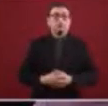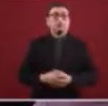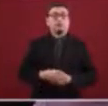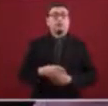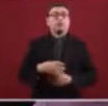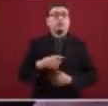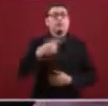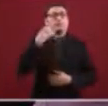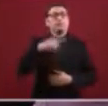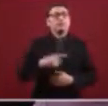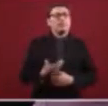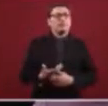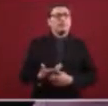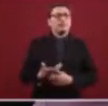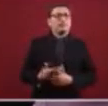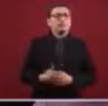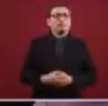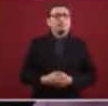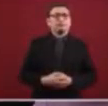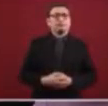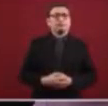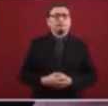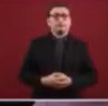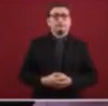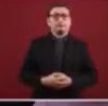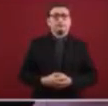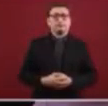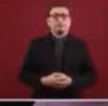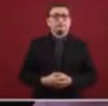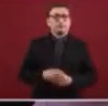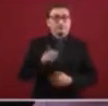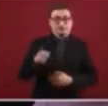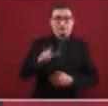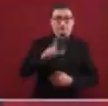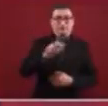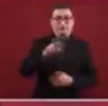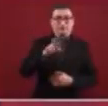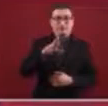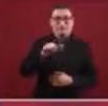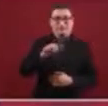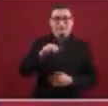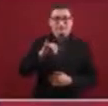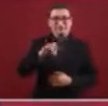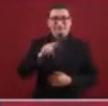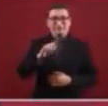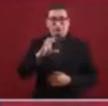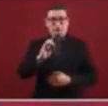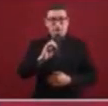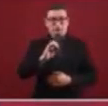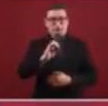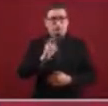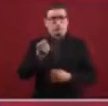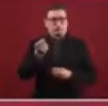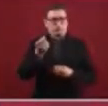para que Laura Nieto te mande el memorándum